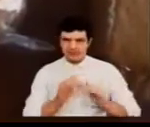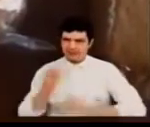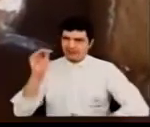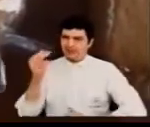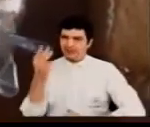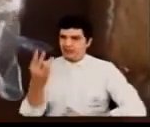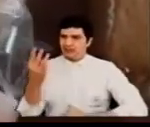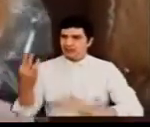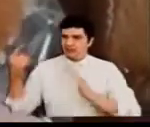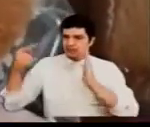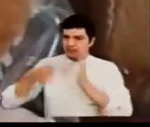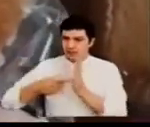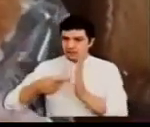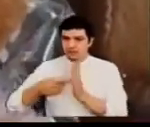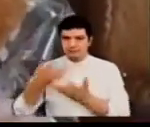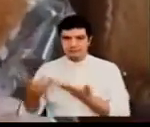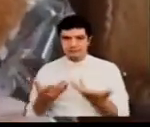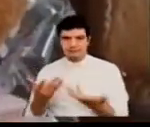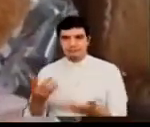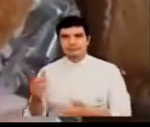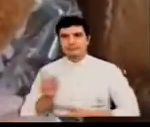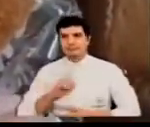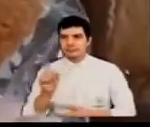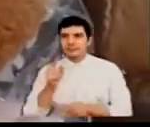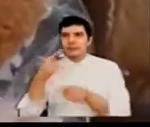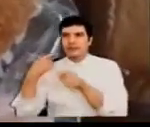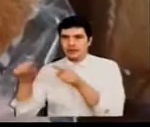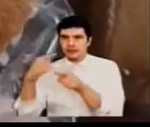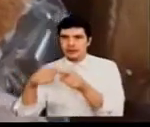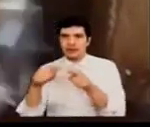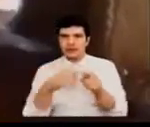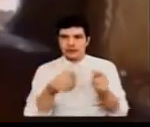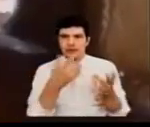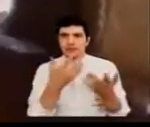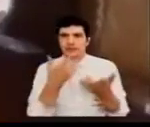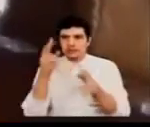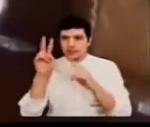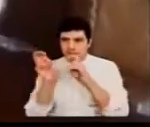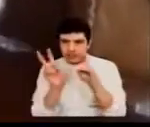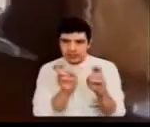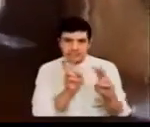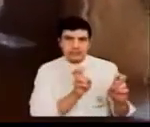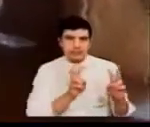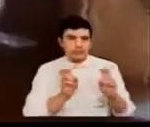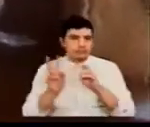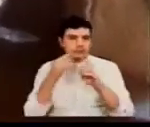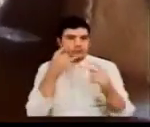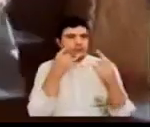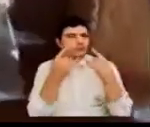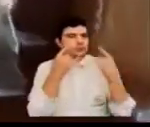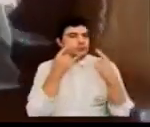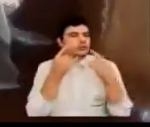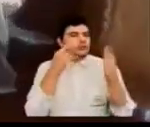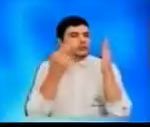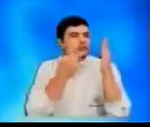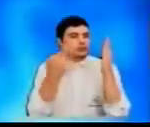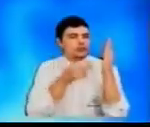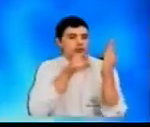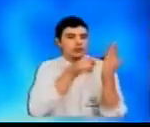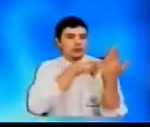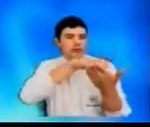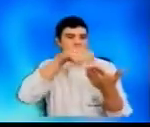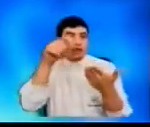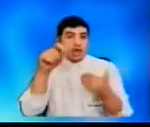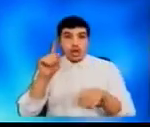horas fueron las irregularidades en la entrega de los alimentos del programa de alimentación escolar PAE en Bucaramanga, donde a través de videos